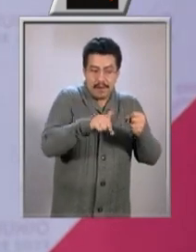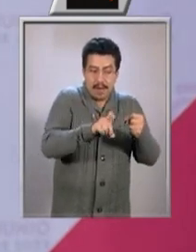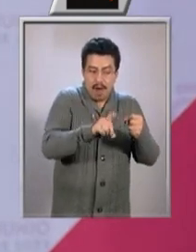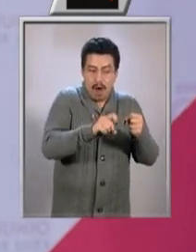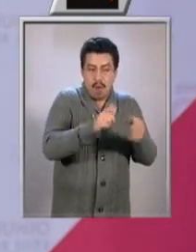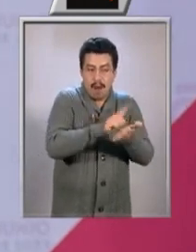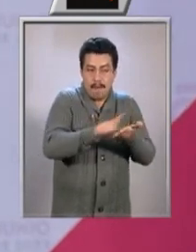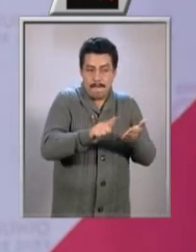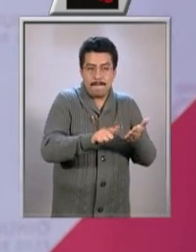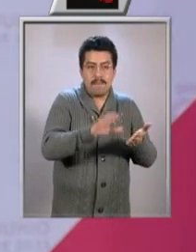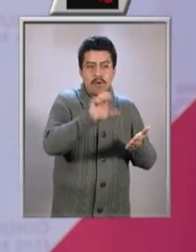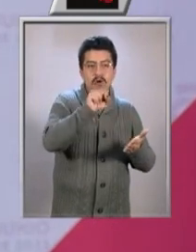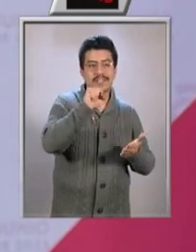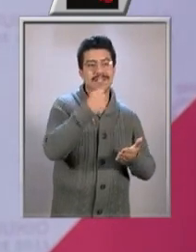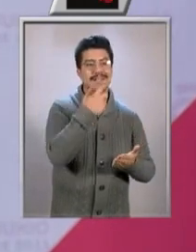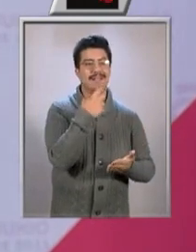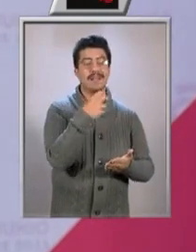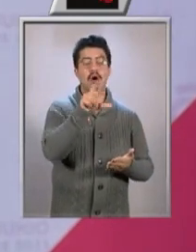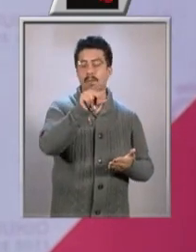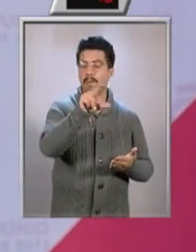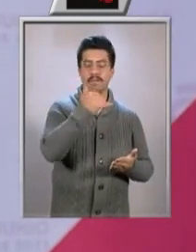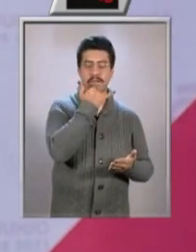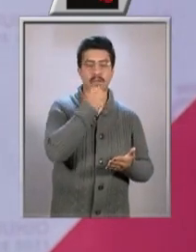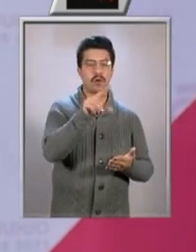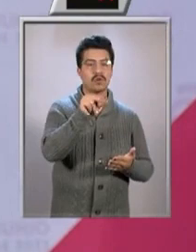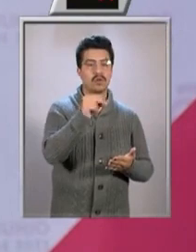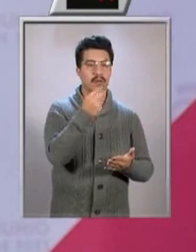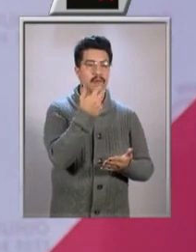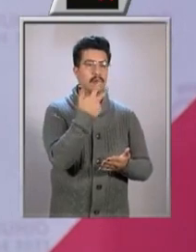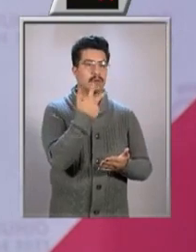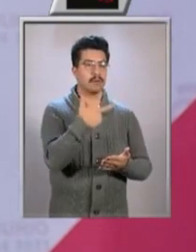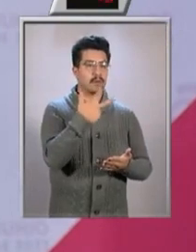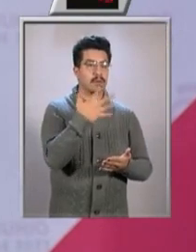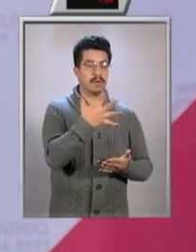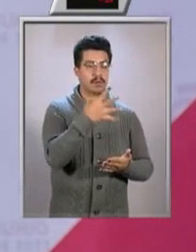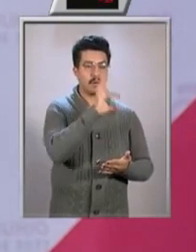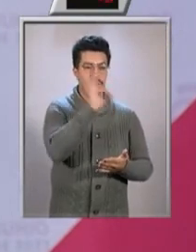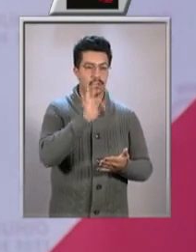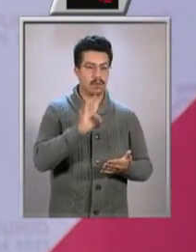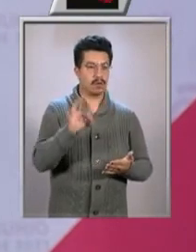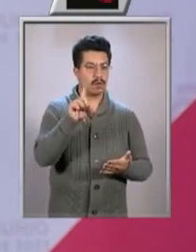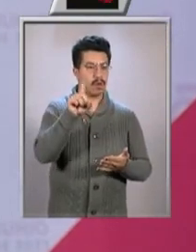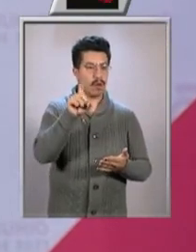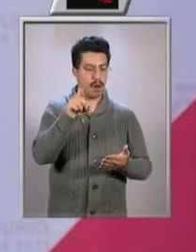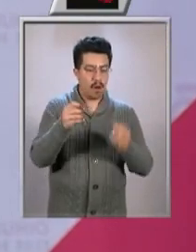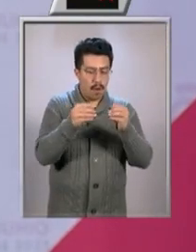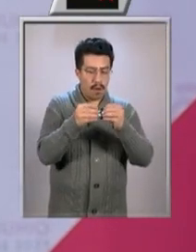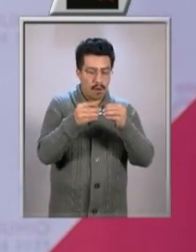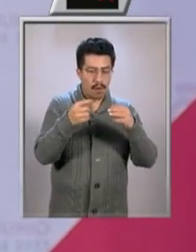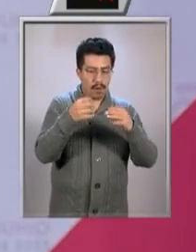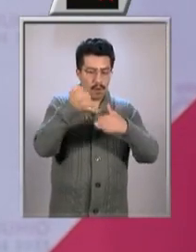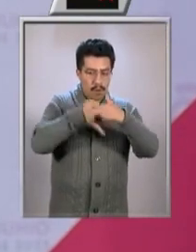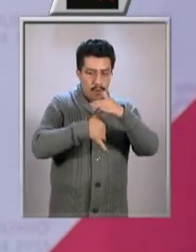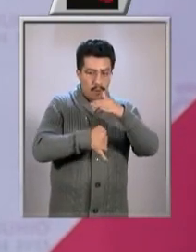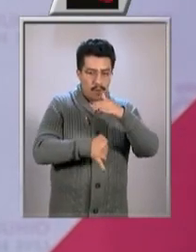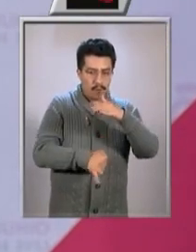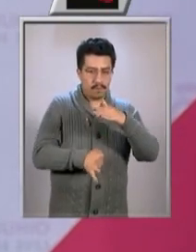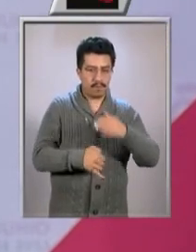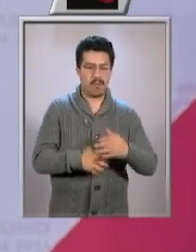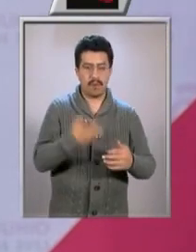del agua proviene del subsuelo para lograr estos niveles de abastecimiento y ampliar la cobertura tenemos que